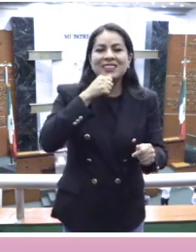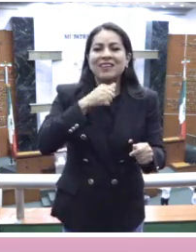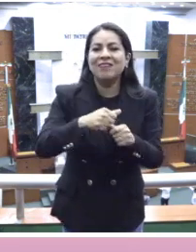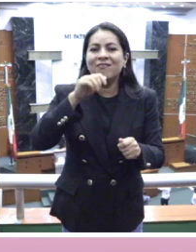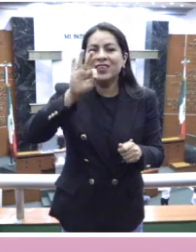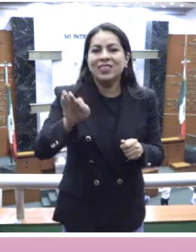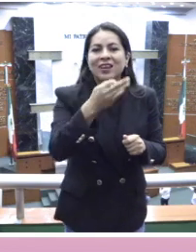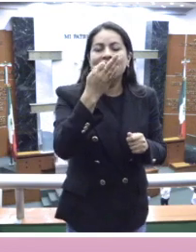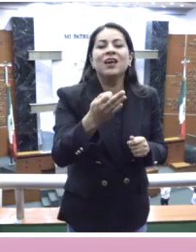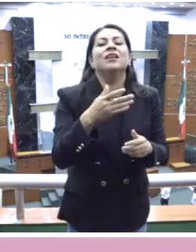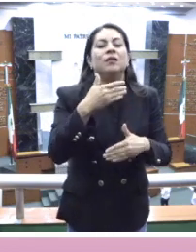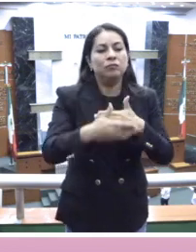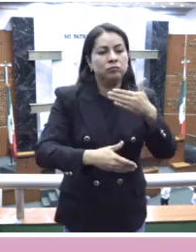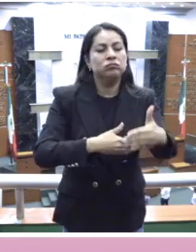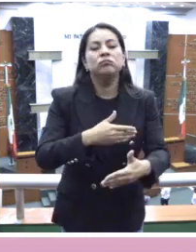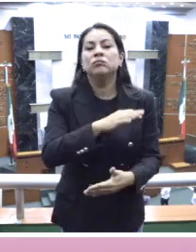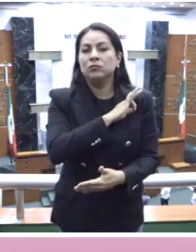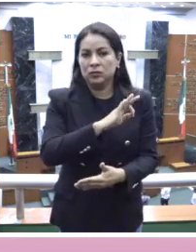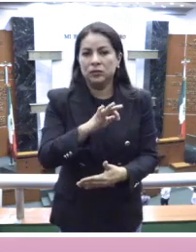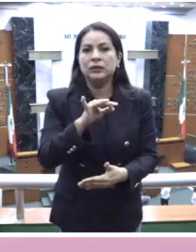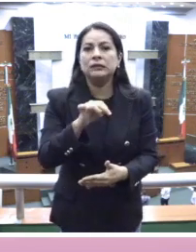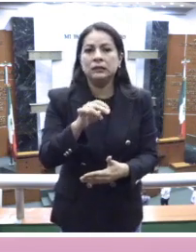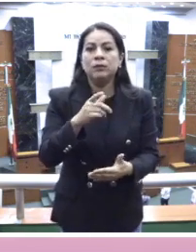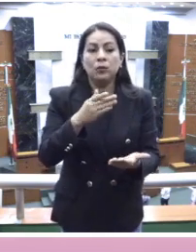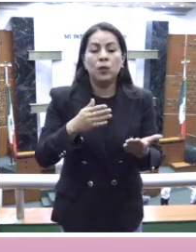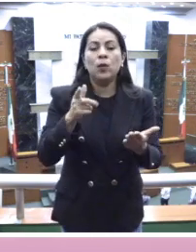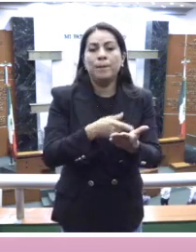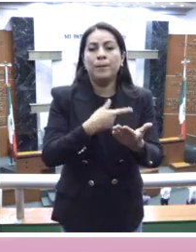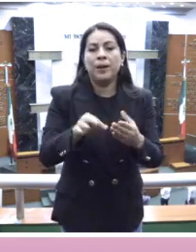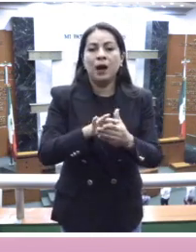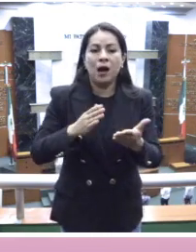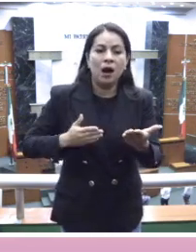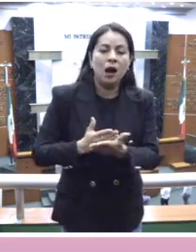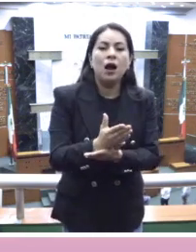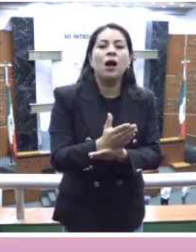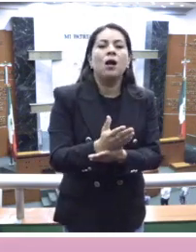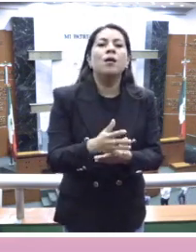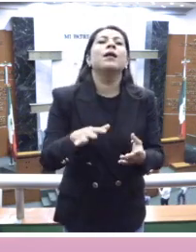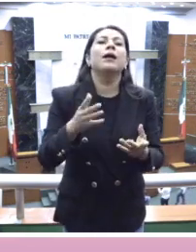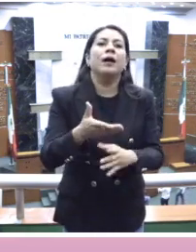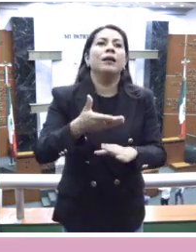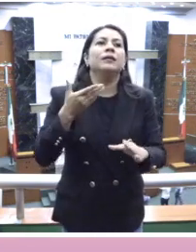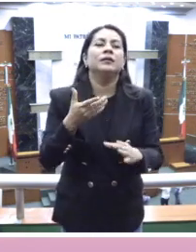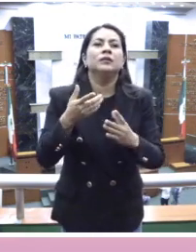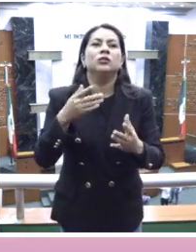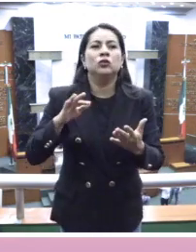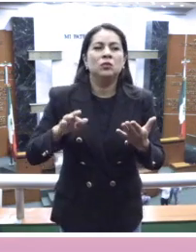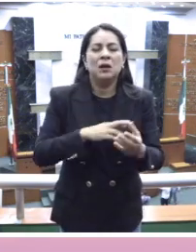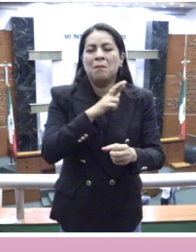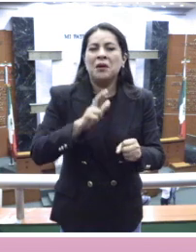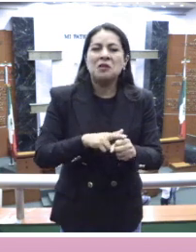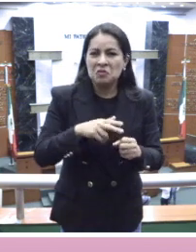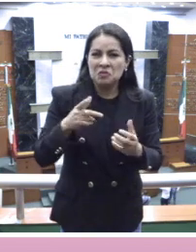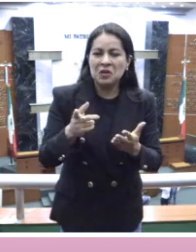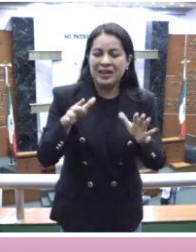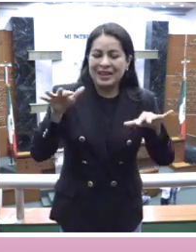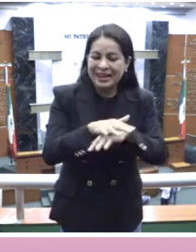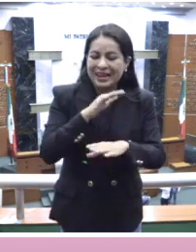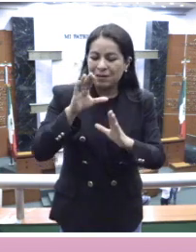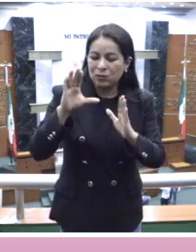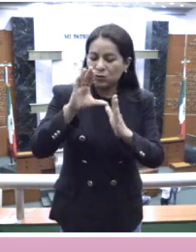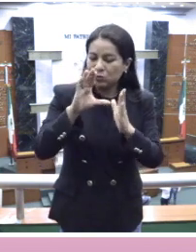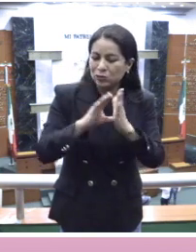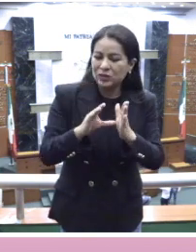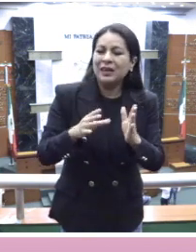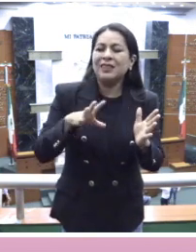la estima procedente por mayoría de votos. En principio, la mayoría de la reforma constitucional tiene una